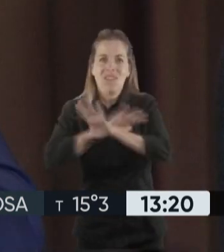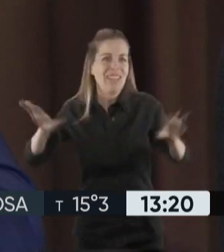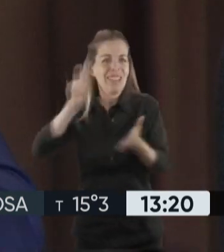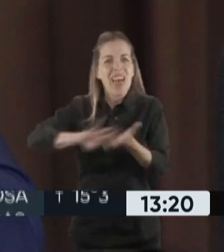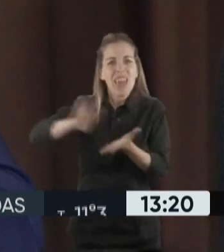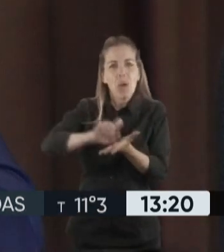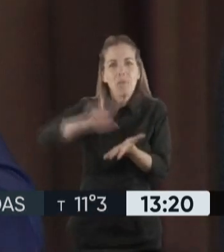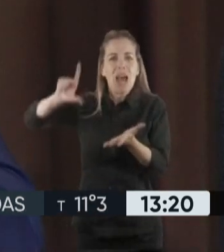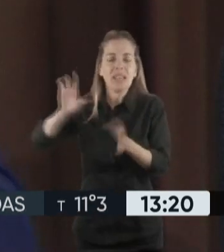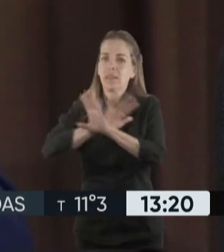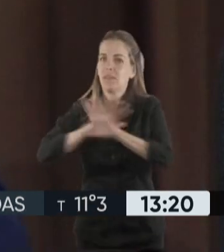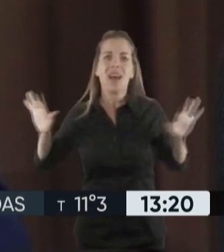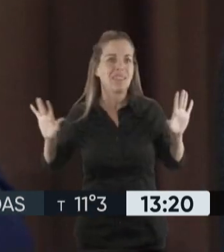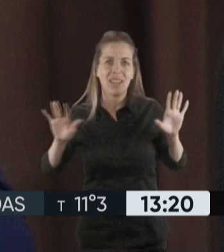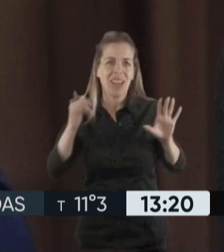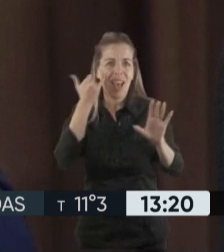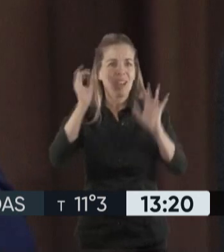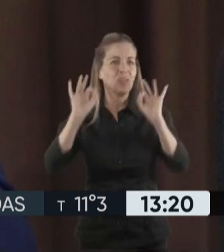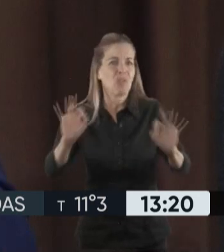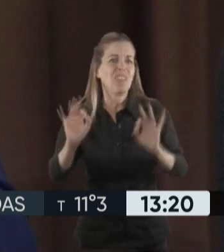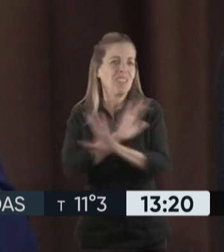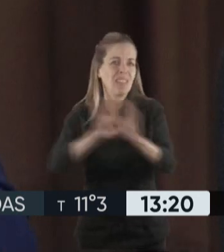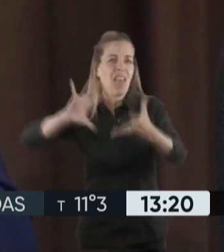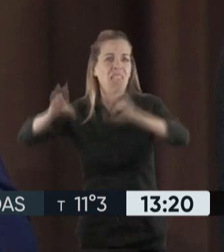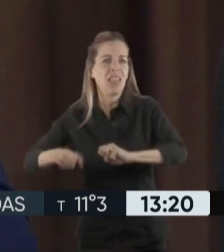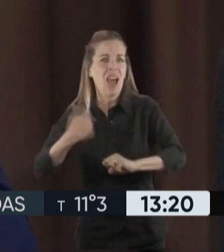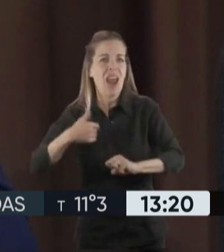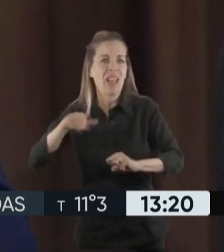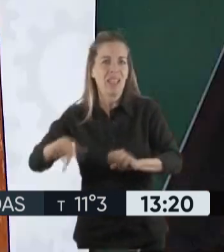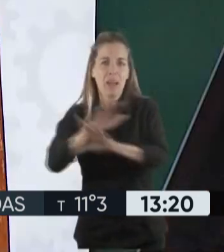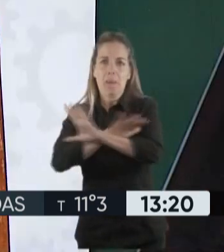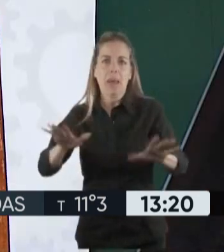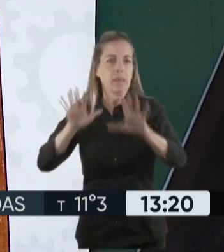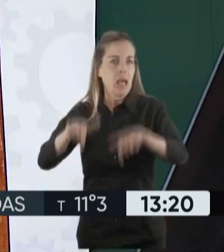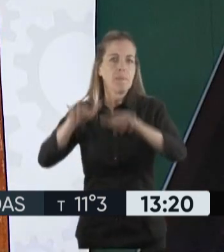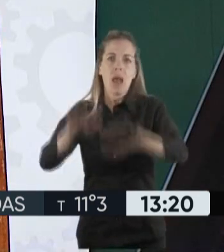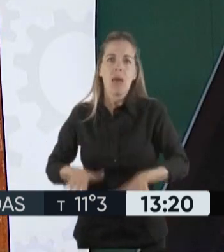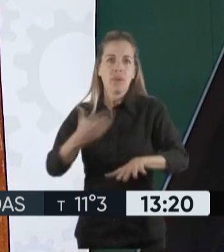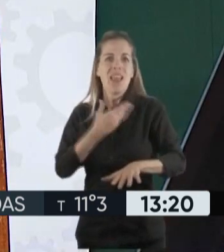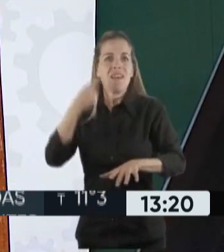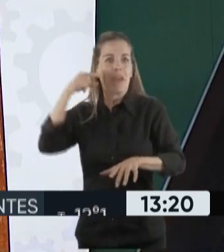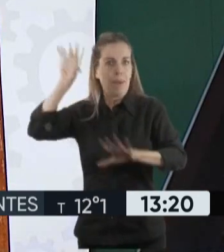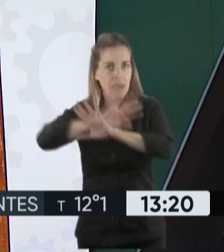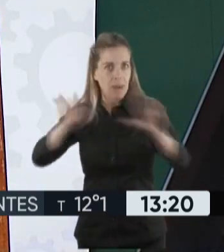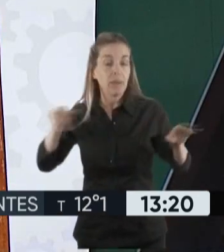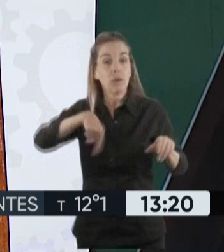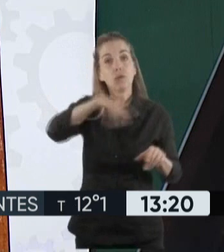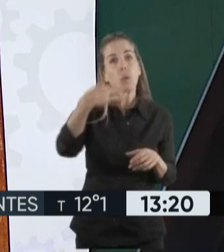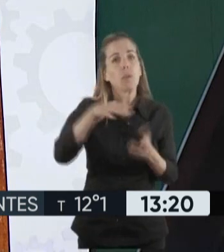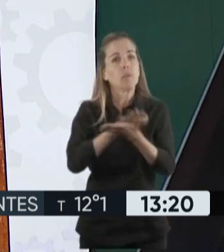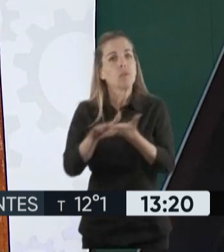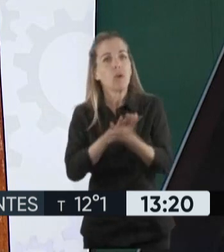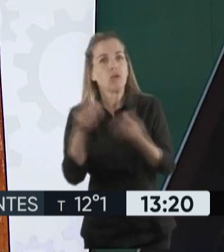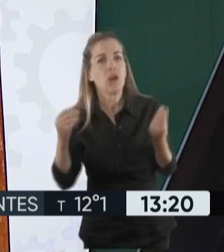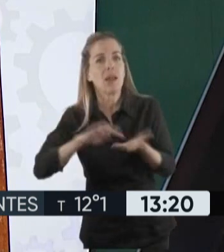más. Ya bastante daño le hicieron a la Argentina. Paren acá. Y tuvimos que resolver el problema de